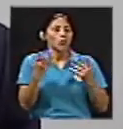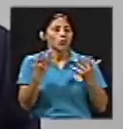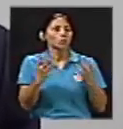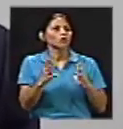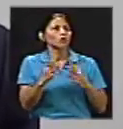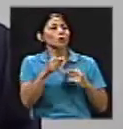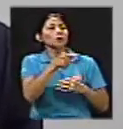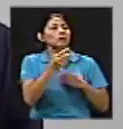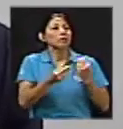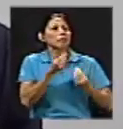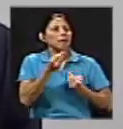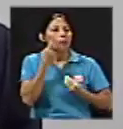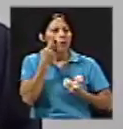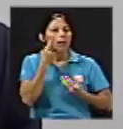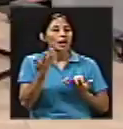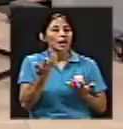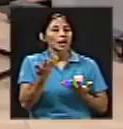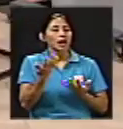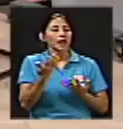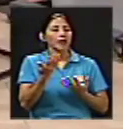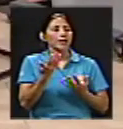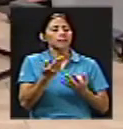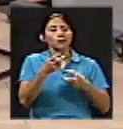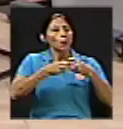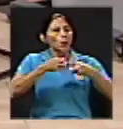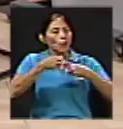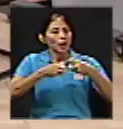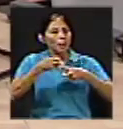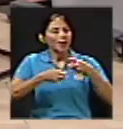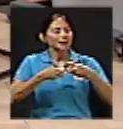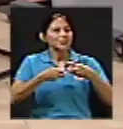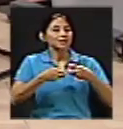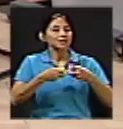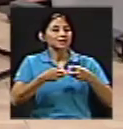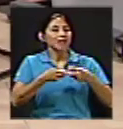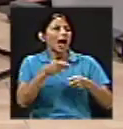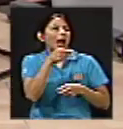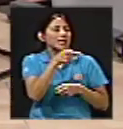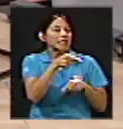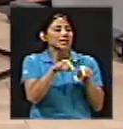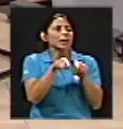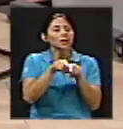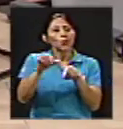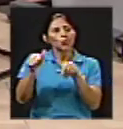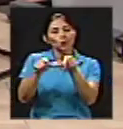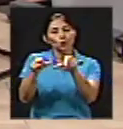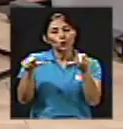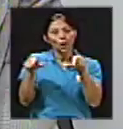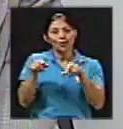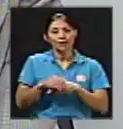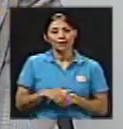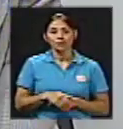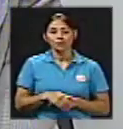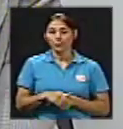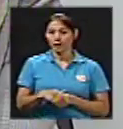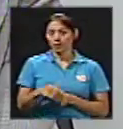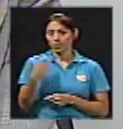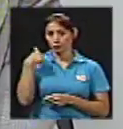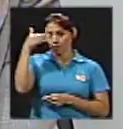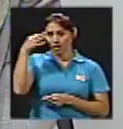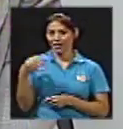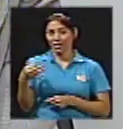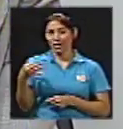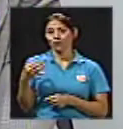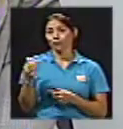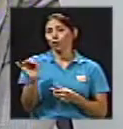¿Cómo ve usted parte de los problemas ahí y en otros lugares? Yo creo que, vamos a ver,